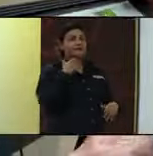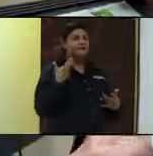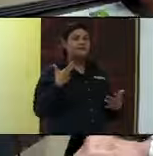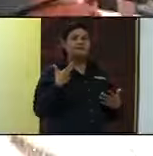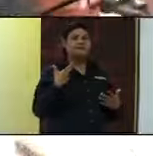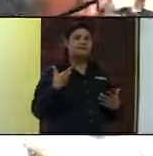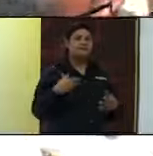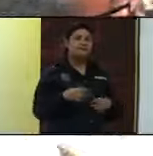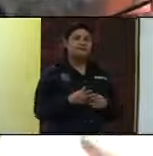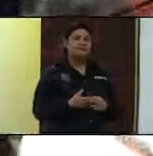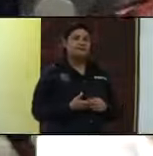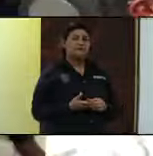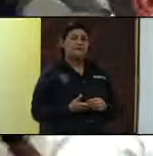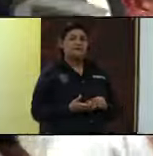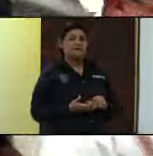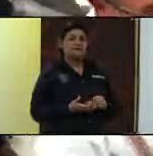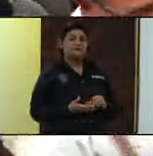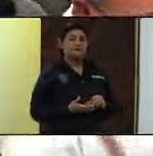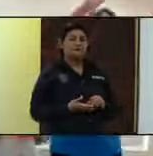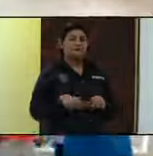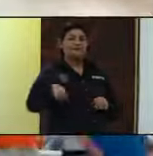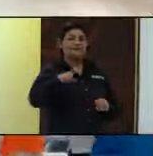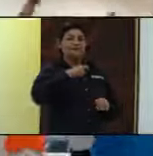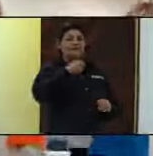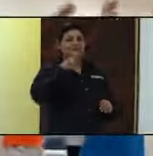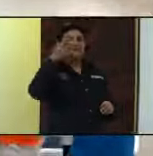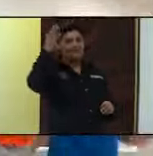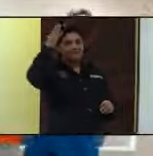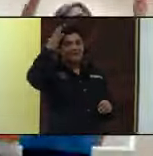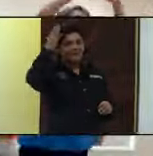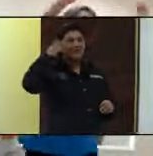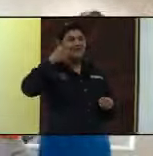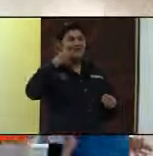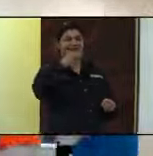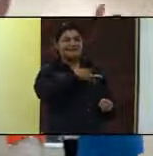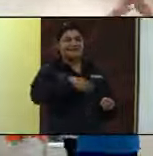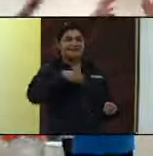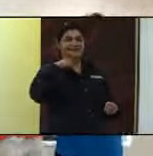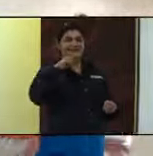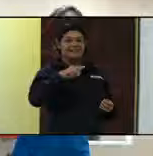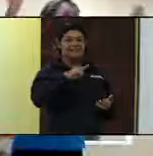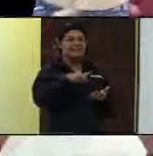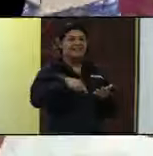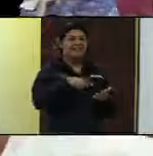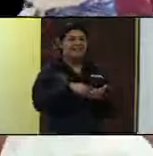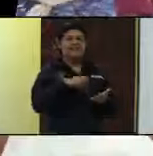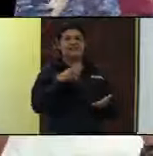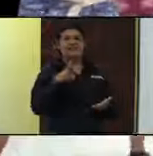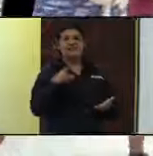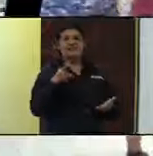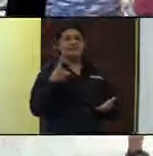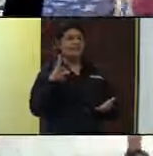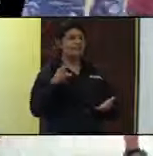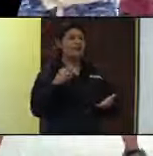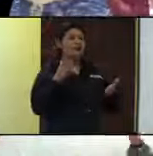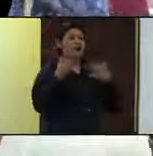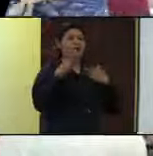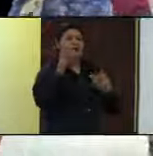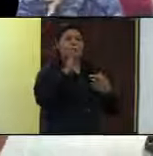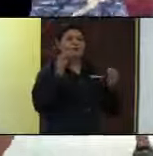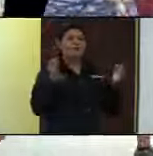no la cumples. Miren cómo están las abuelitas y los abuelitos bien contentos. Miren, ahí está. En esa área no estaba climatizada. Pues